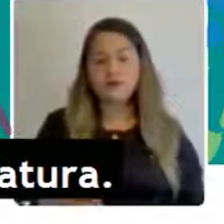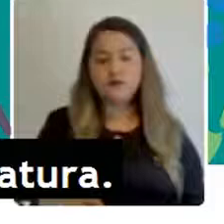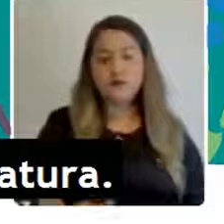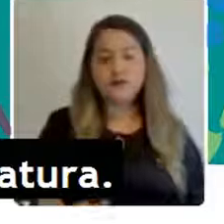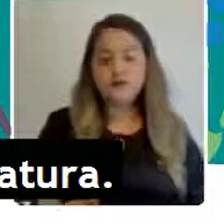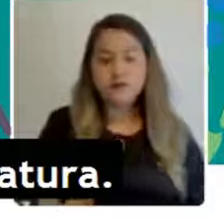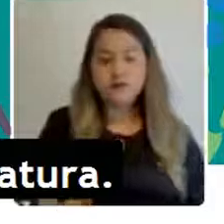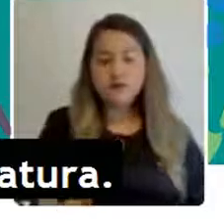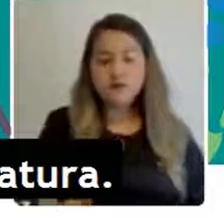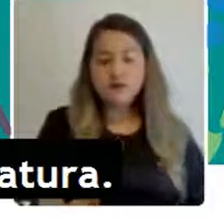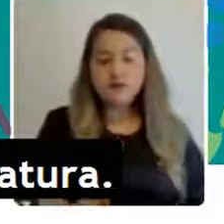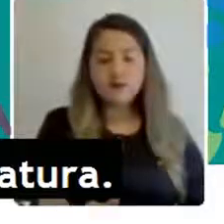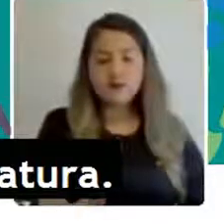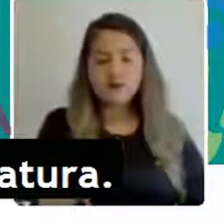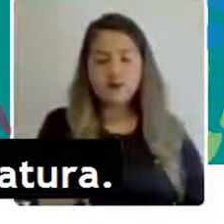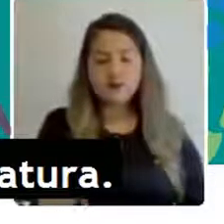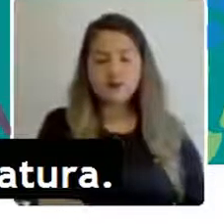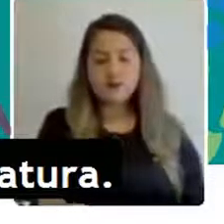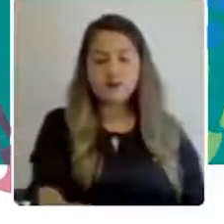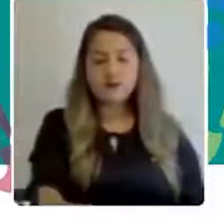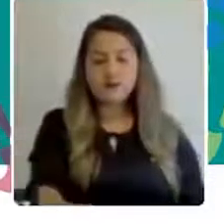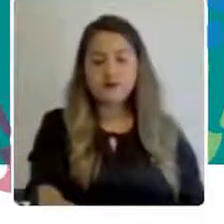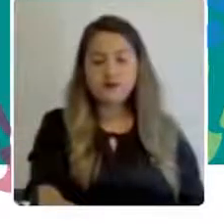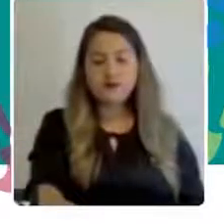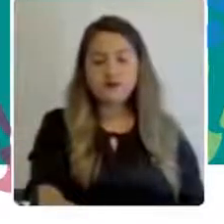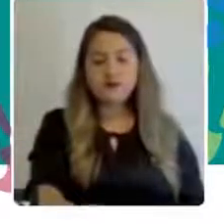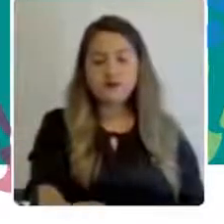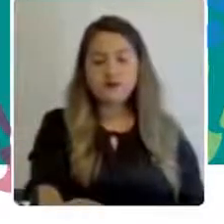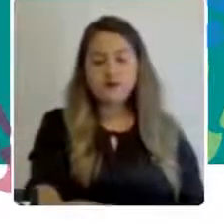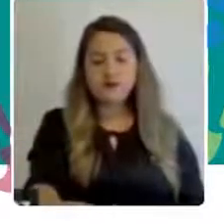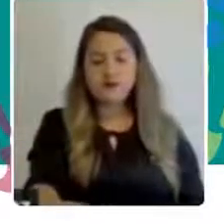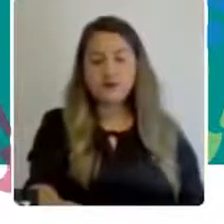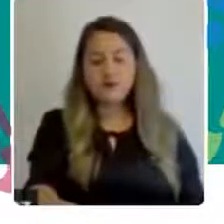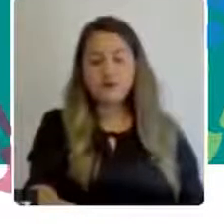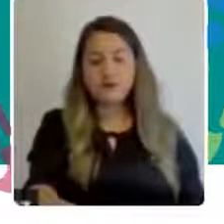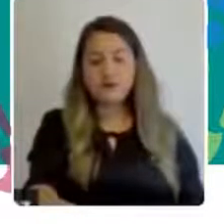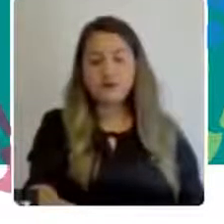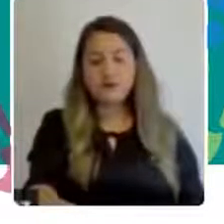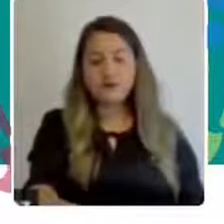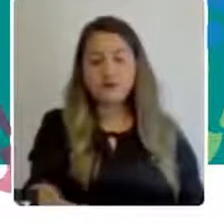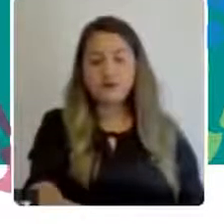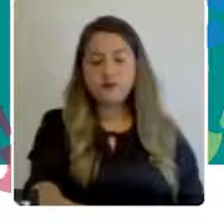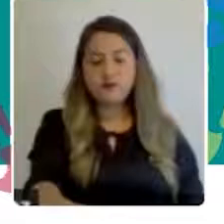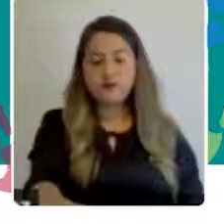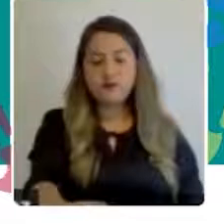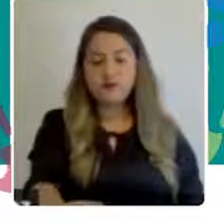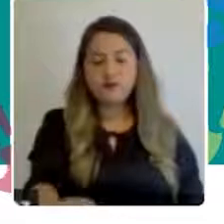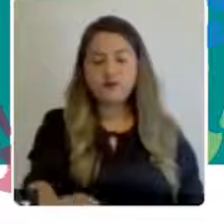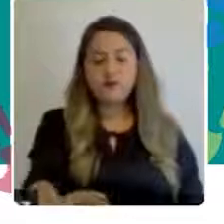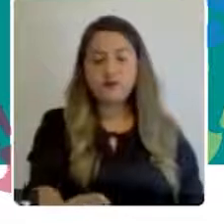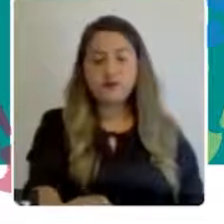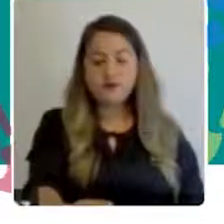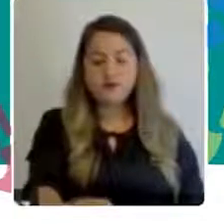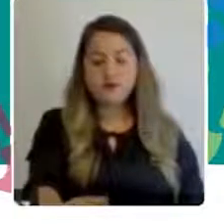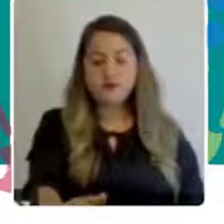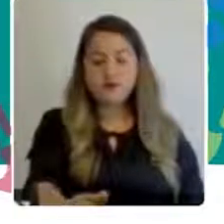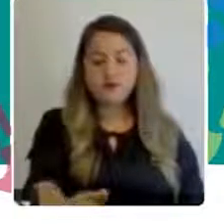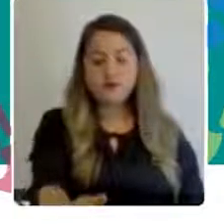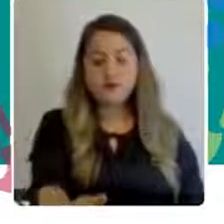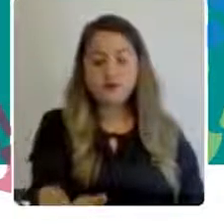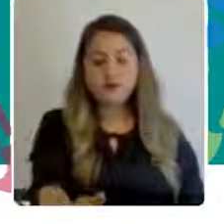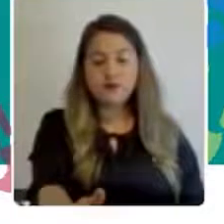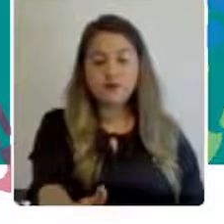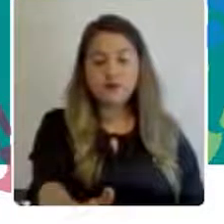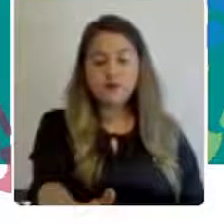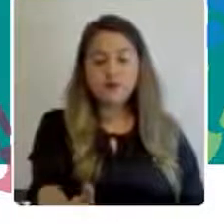de ustedes ya han visto esta literatura en forma extensiva, pero creo que PubMed tiene